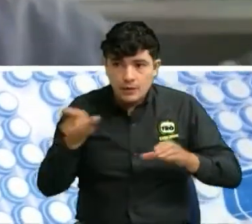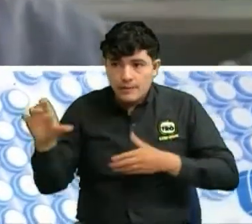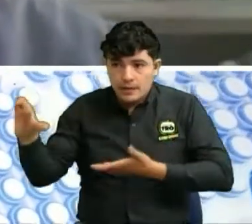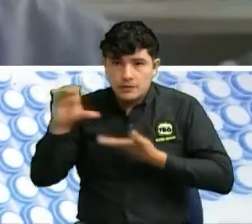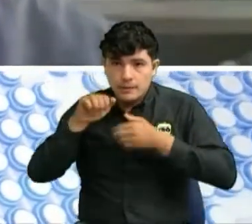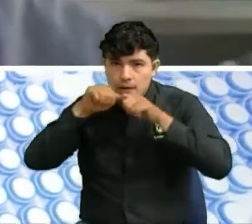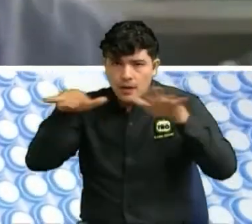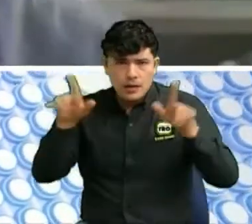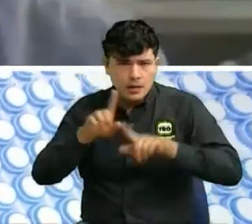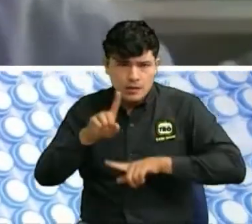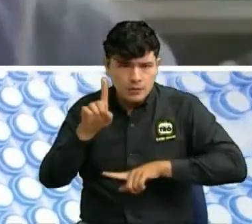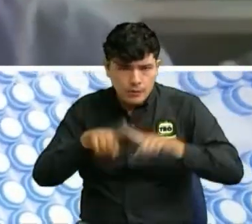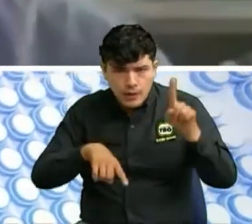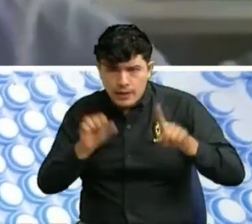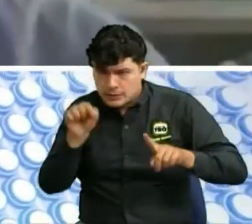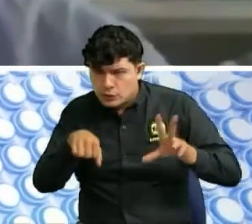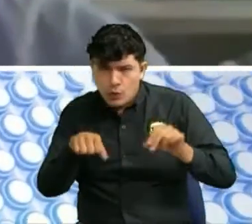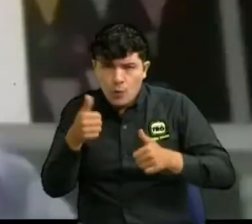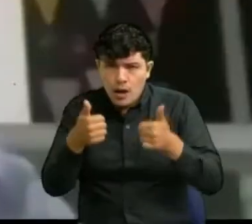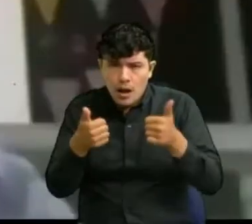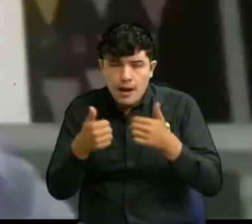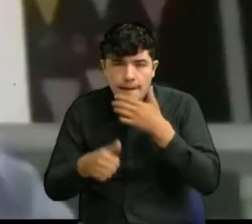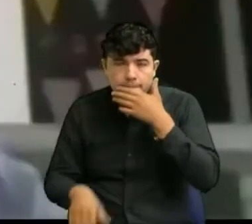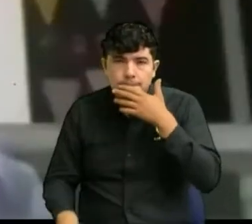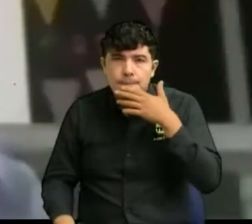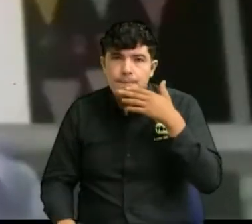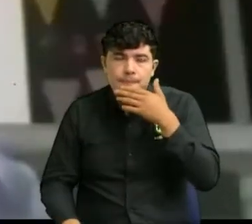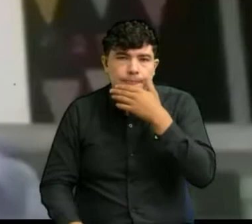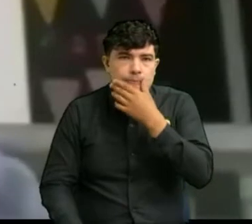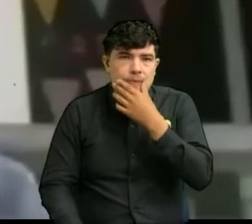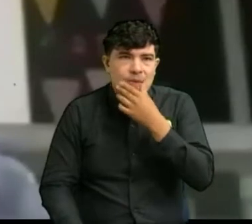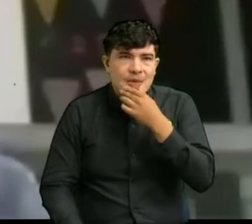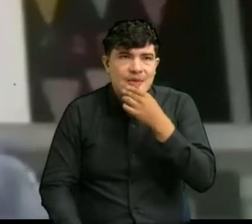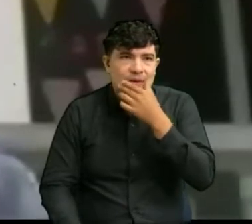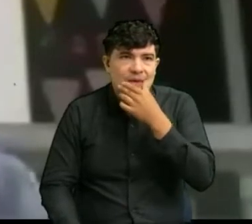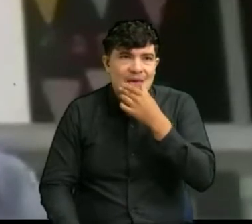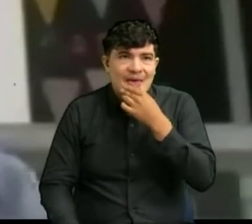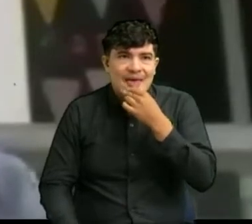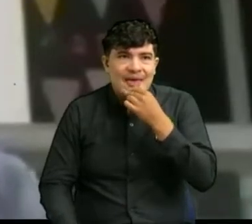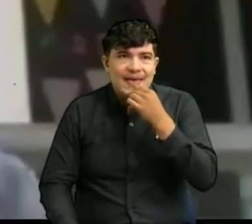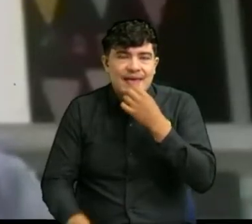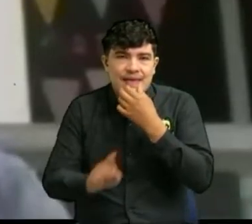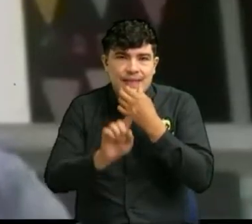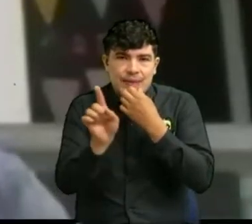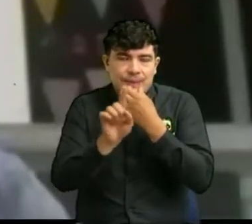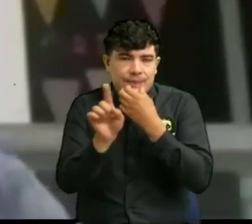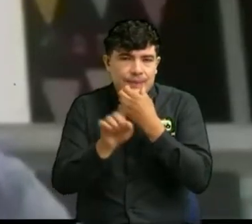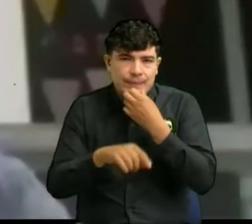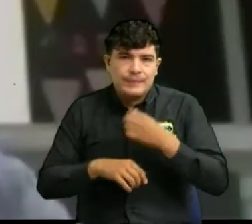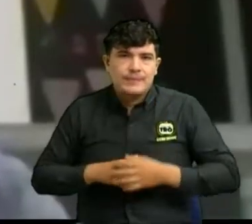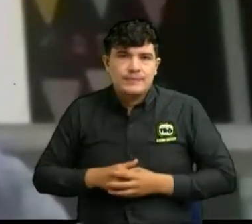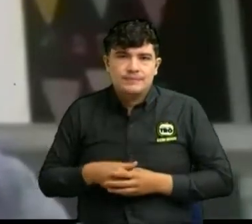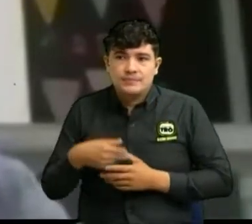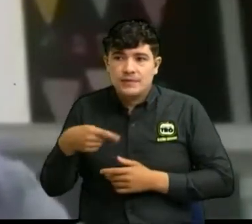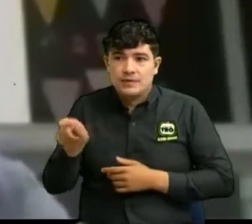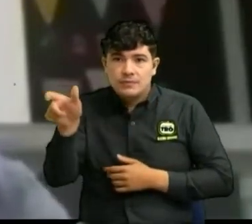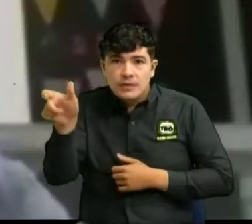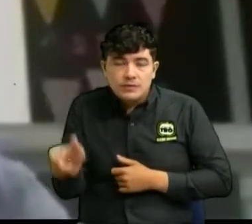No, no, porque es que la afiliación al régimen es una sola. Si él está